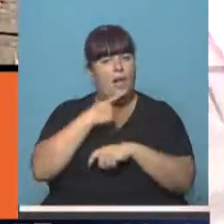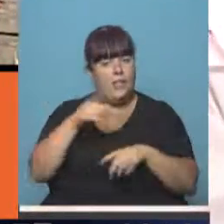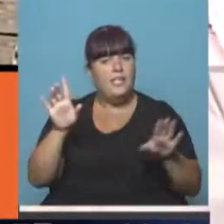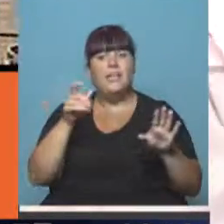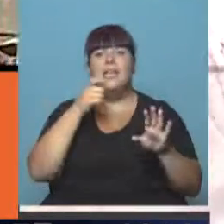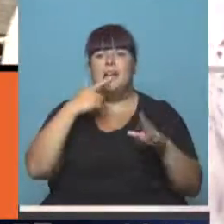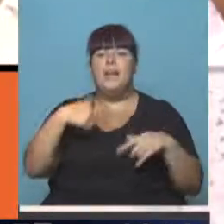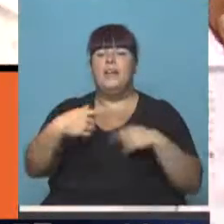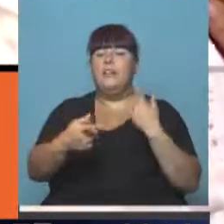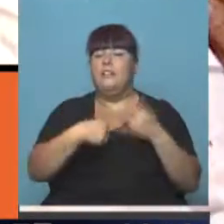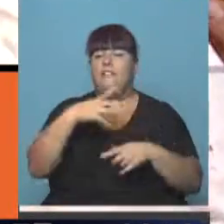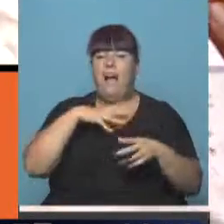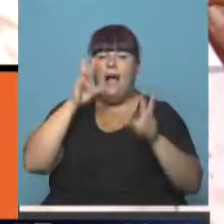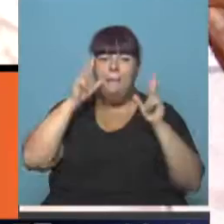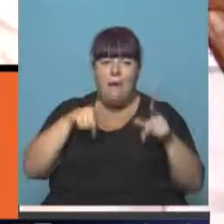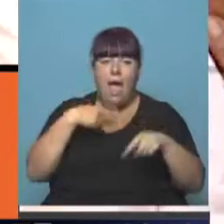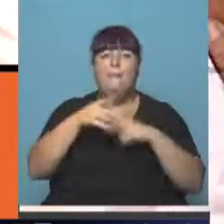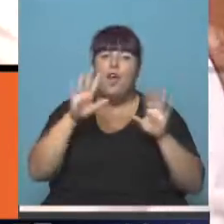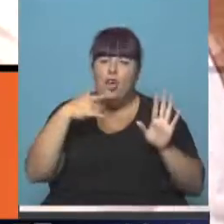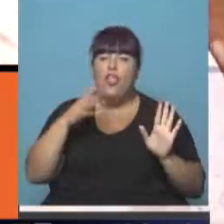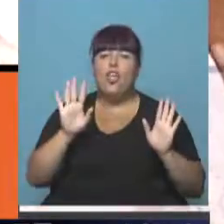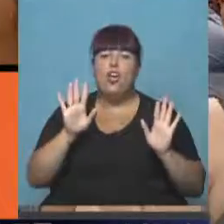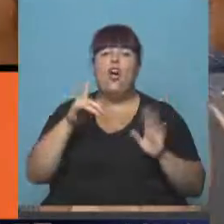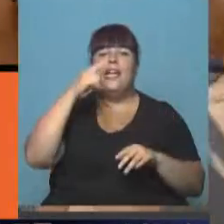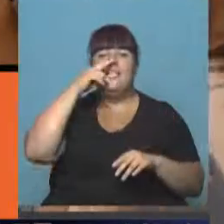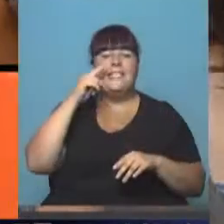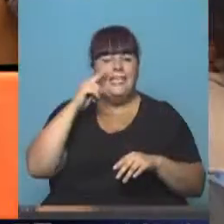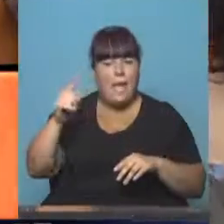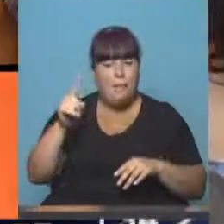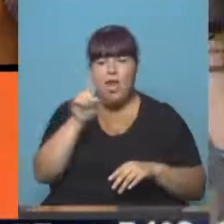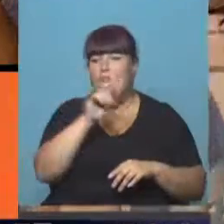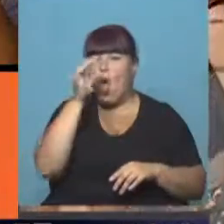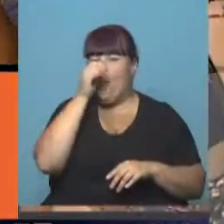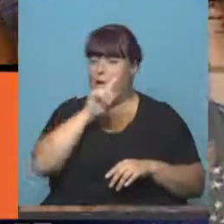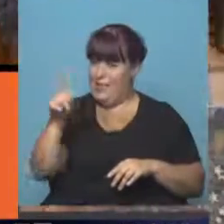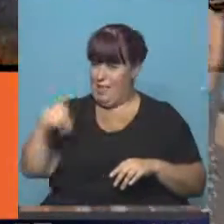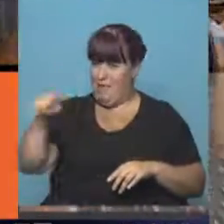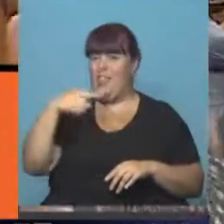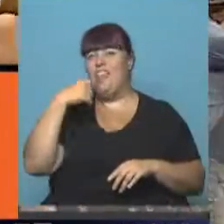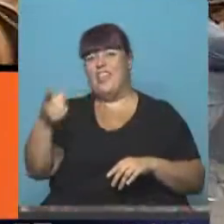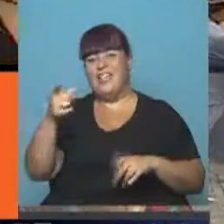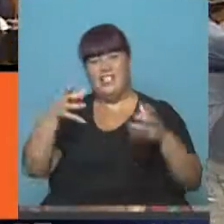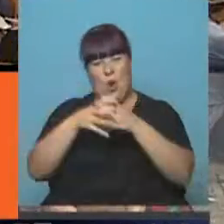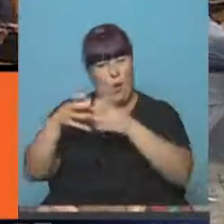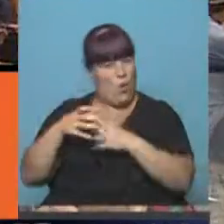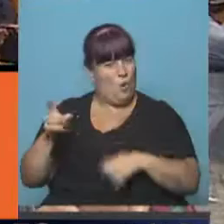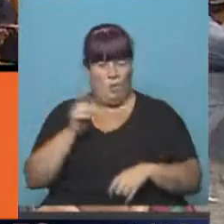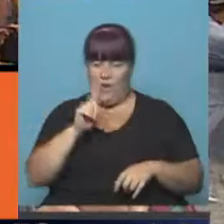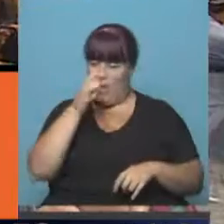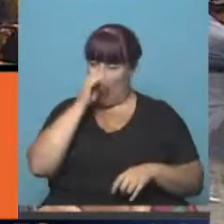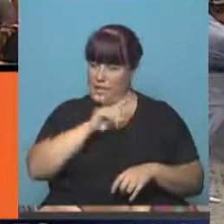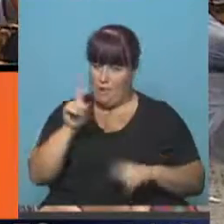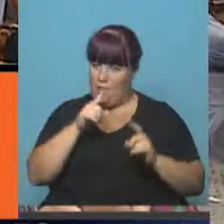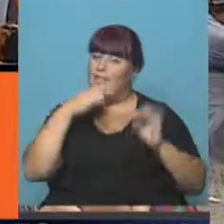se descontinuaron planes, pero aseguraron que son 7.000 y no 20.000, como dicen las organizaciones. De